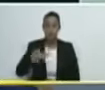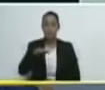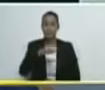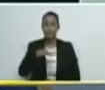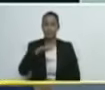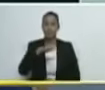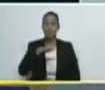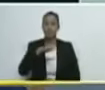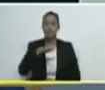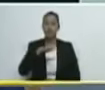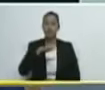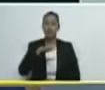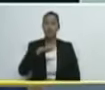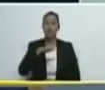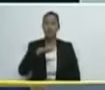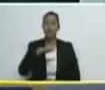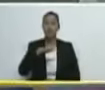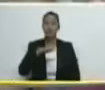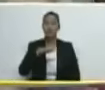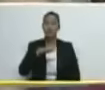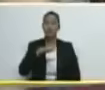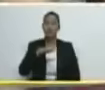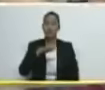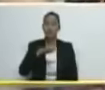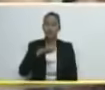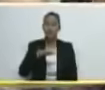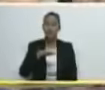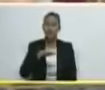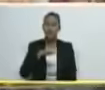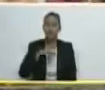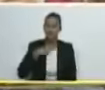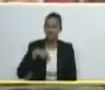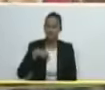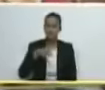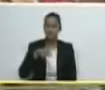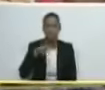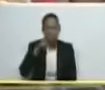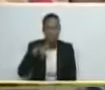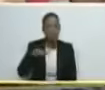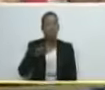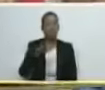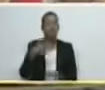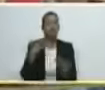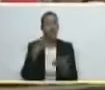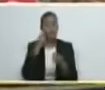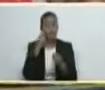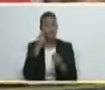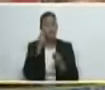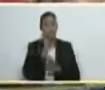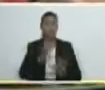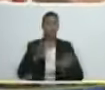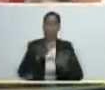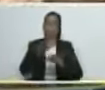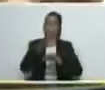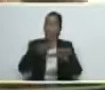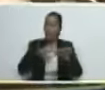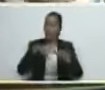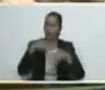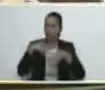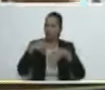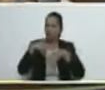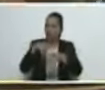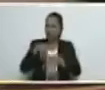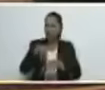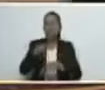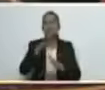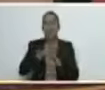me ha acompañado, como se ha demostrado el día de hoy en esta impresionante marcha que colma toda la avenida Bolívar y